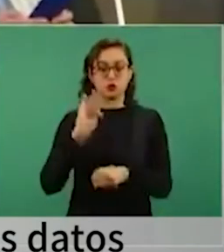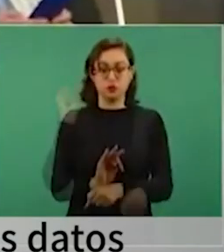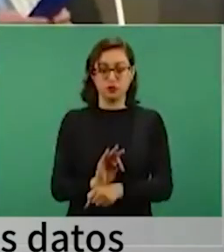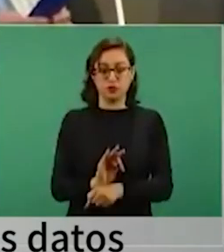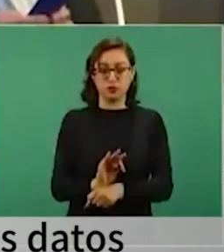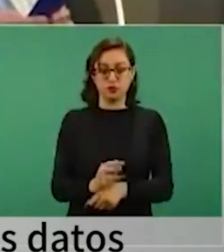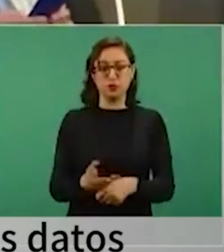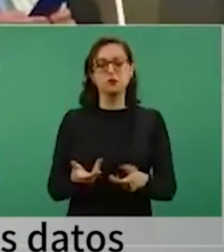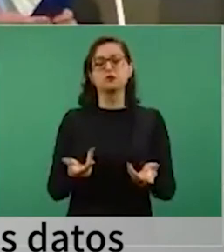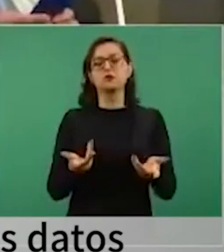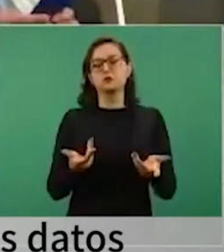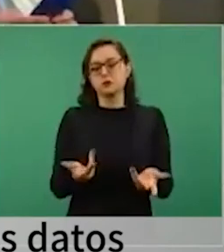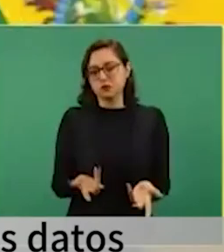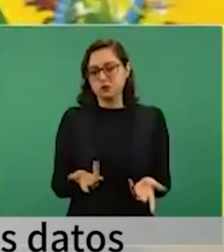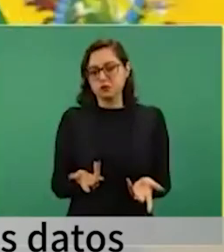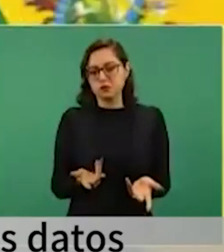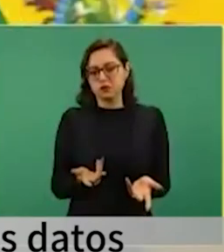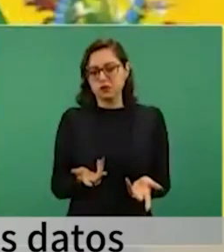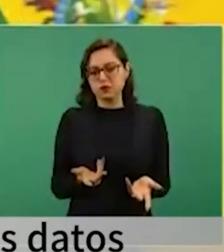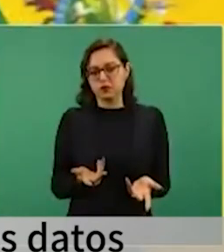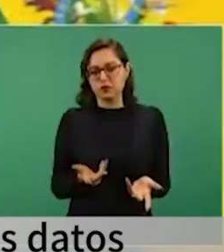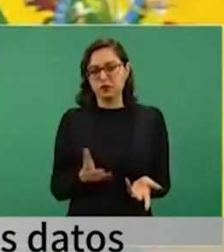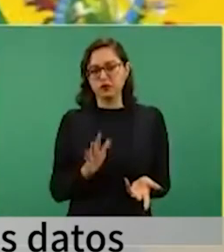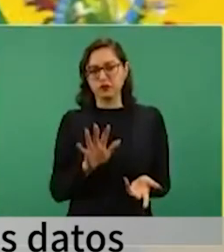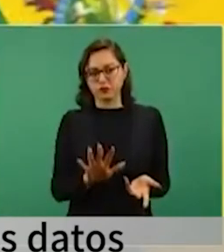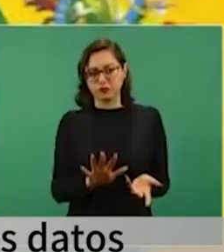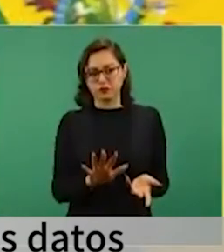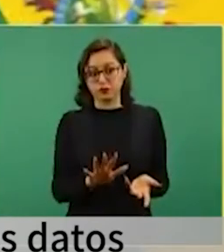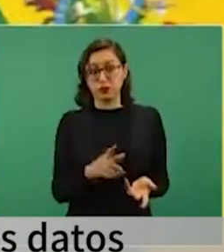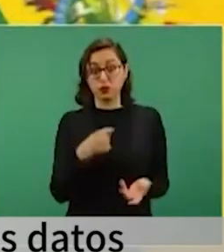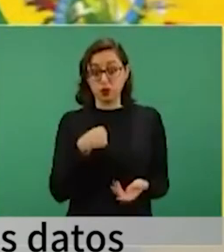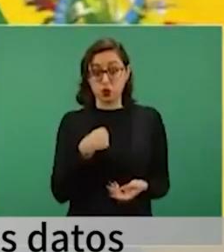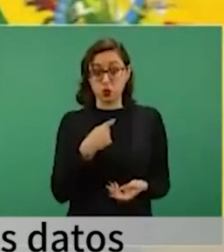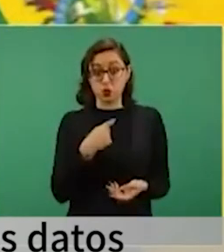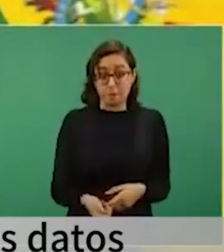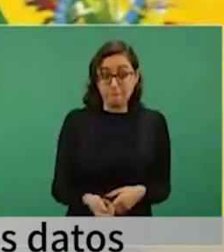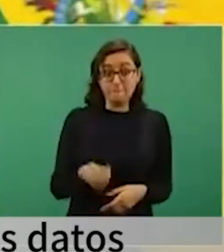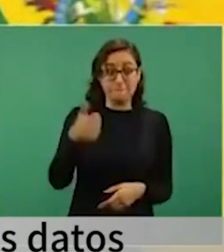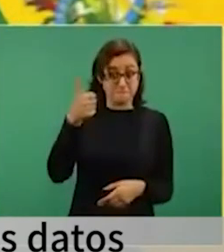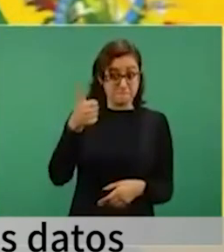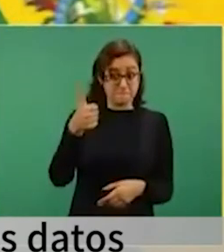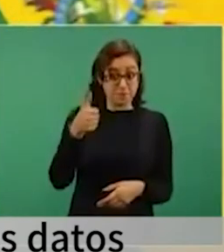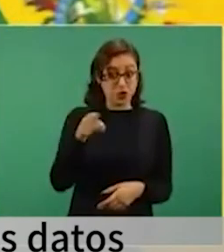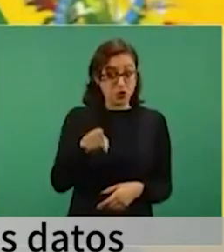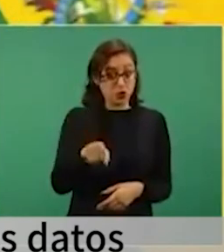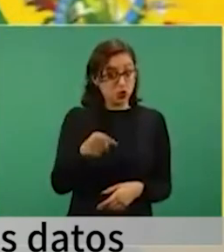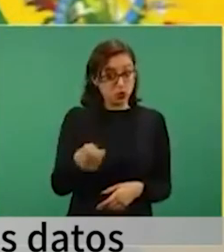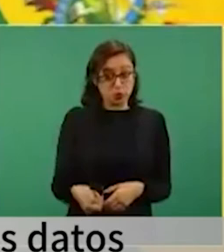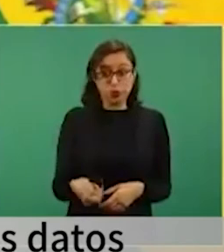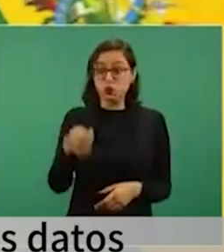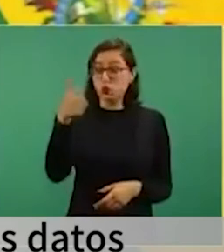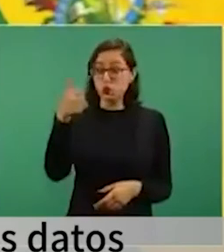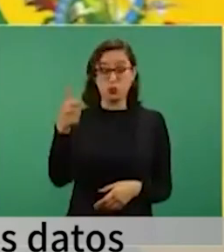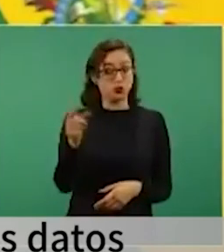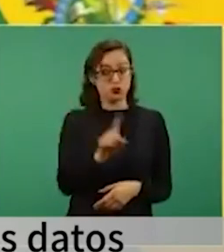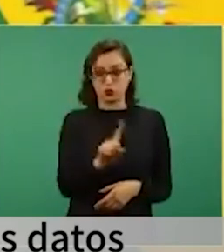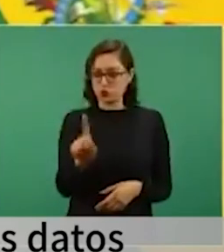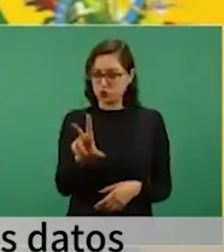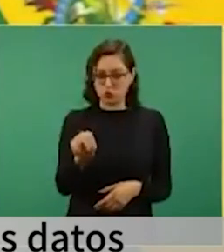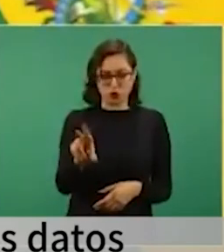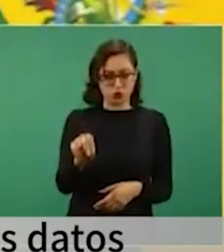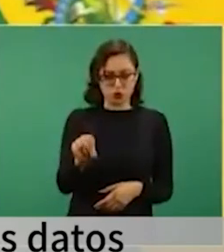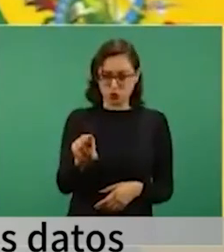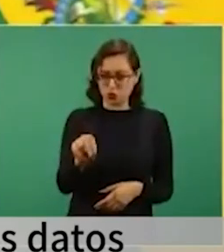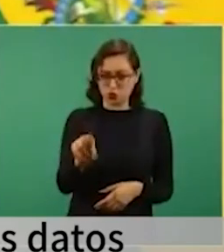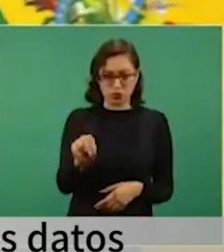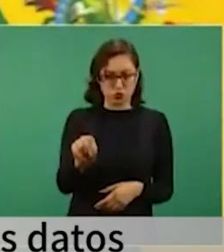Entonces, no se trata… Es la primera vez… ¿Es la primera vez? ¿Es No, no, no, no, Pero